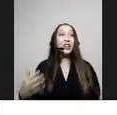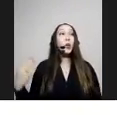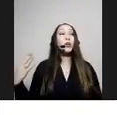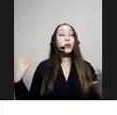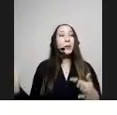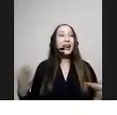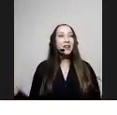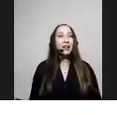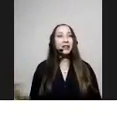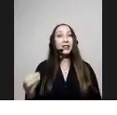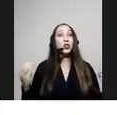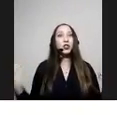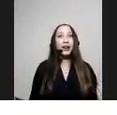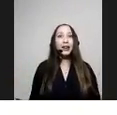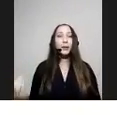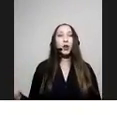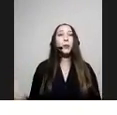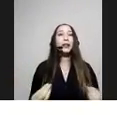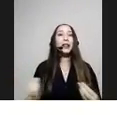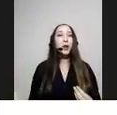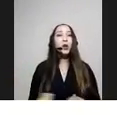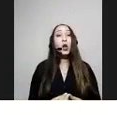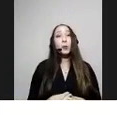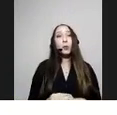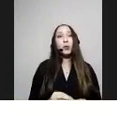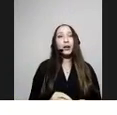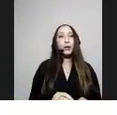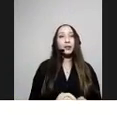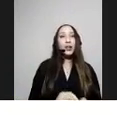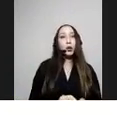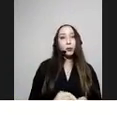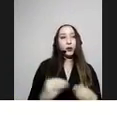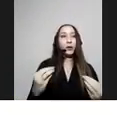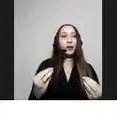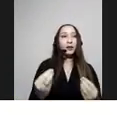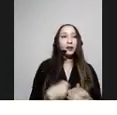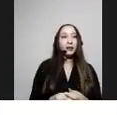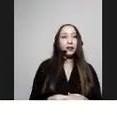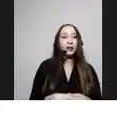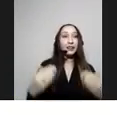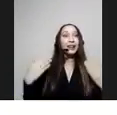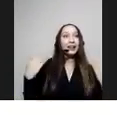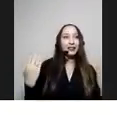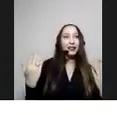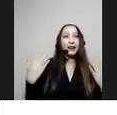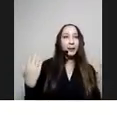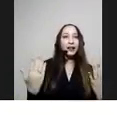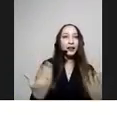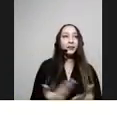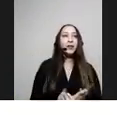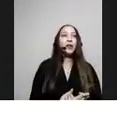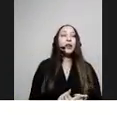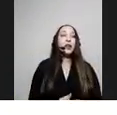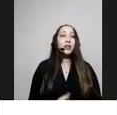Si descomponemos la palabra psicosociales para comprenderla mejor, podemos ver que es psico porque afecta a la psique, a la